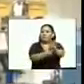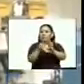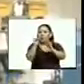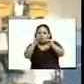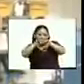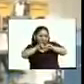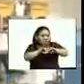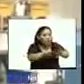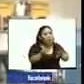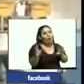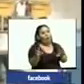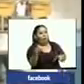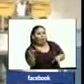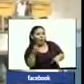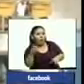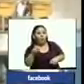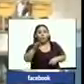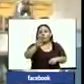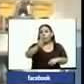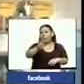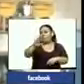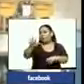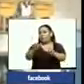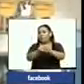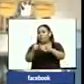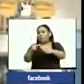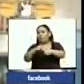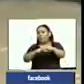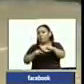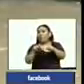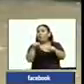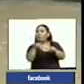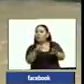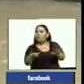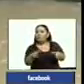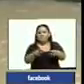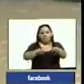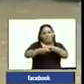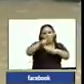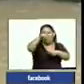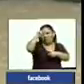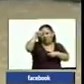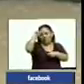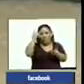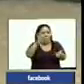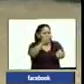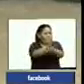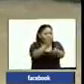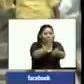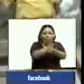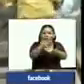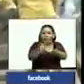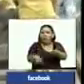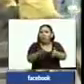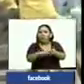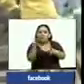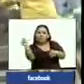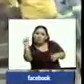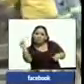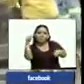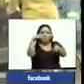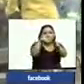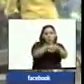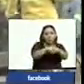influir en la malversación de al menos 45 millones de dólares. Y debido a irregularidades, como los costos financieros que se originan de los créditos